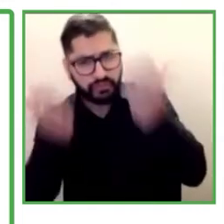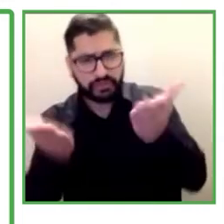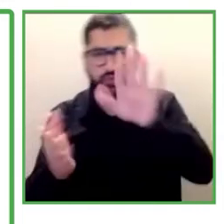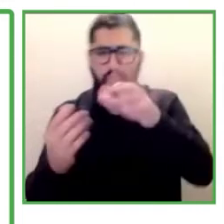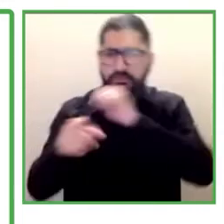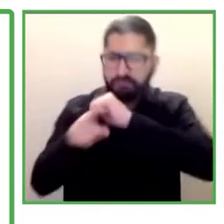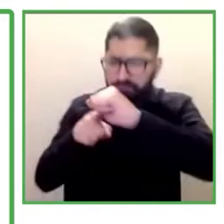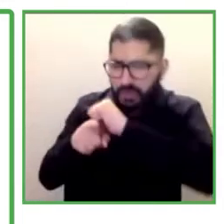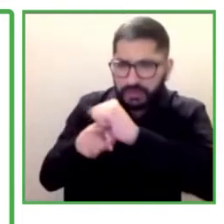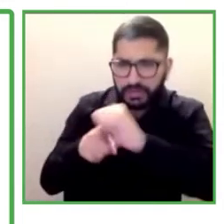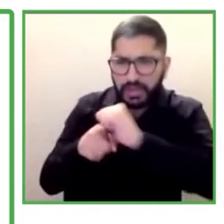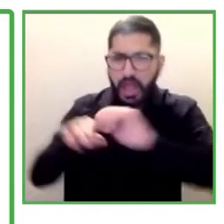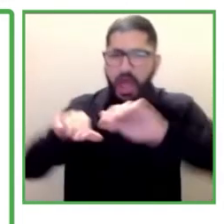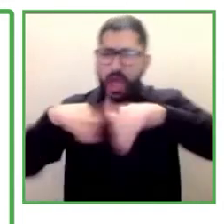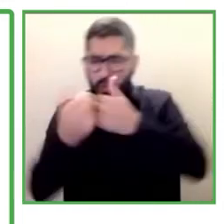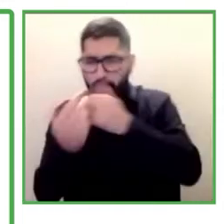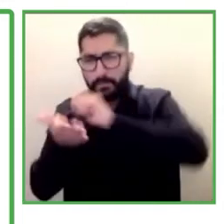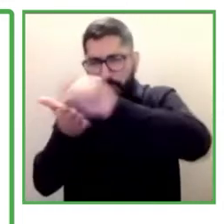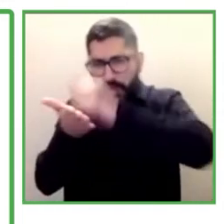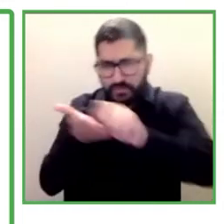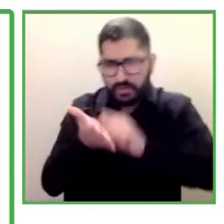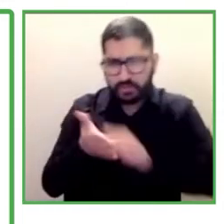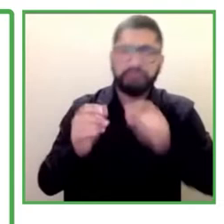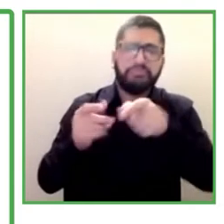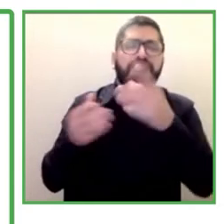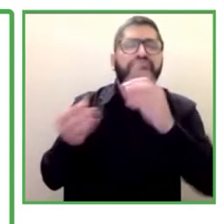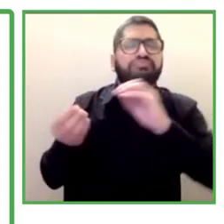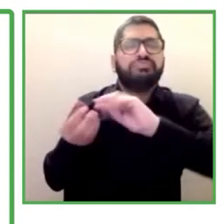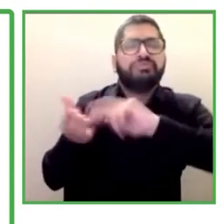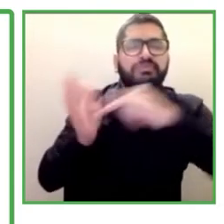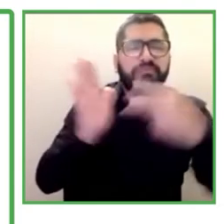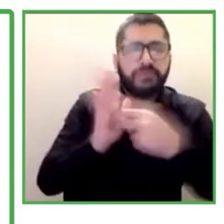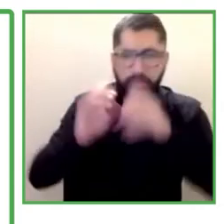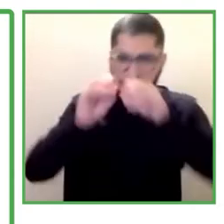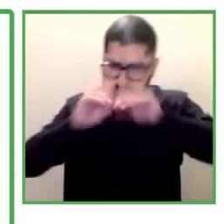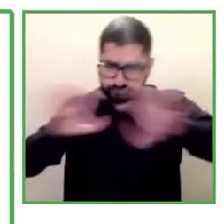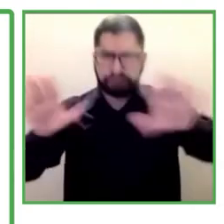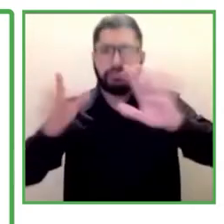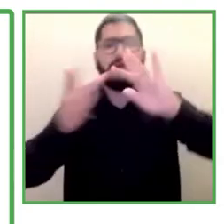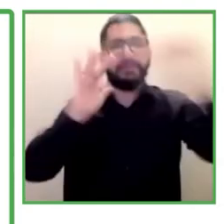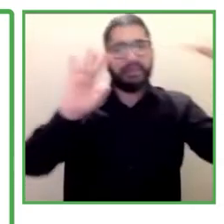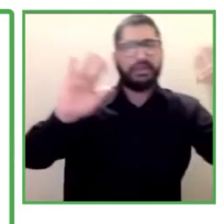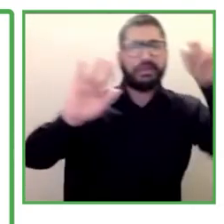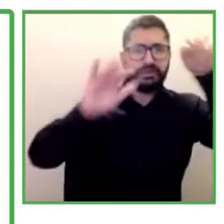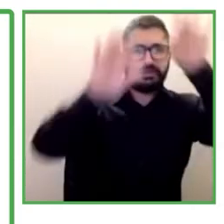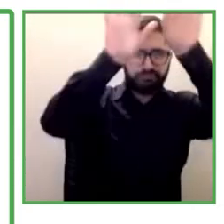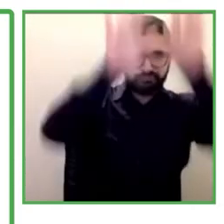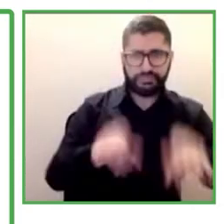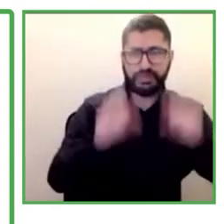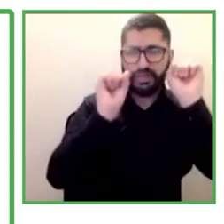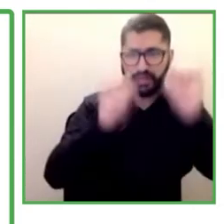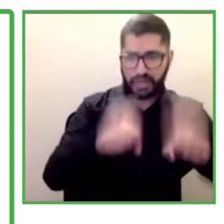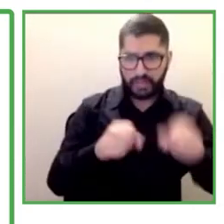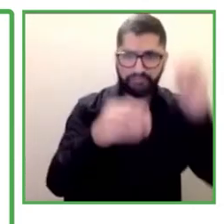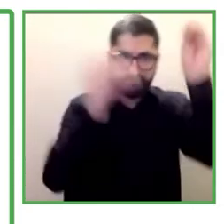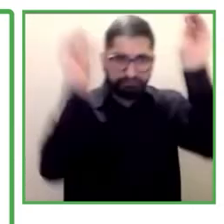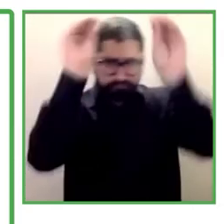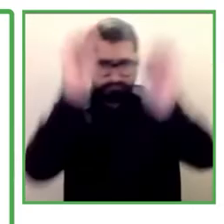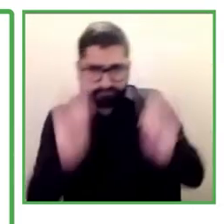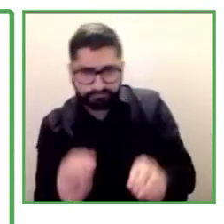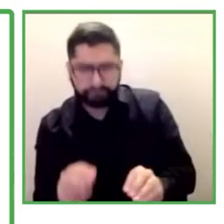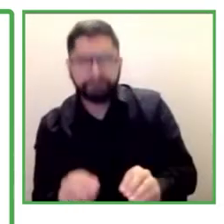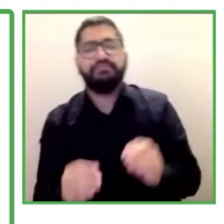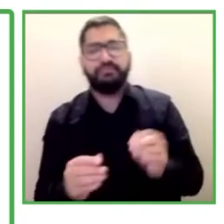inicialmente lo hicimos a través de una plataforma de formación online ya en el año 2012, que fue muy interesante ver cómo las propias personas con discapacidad